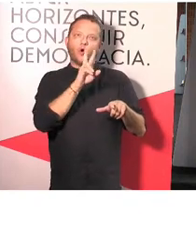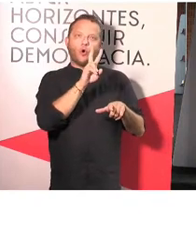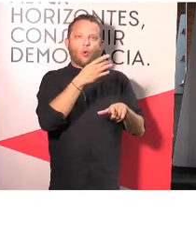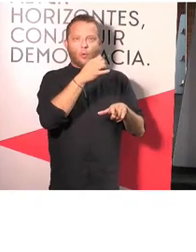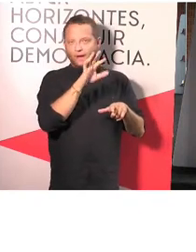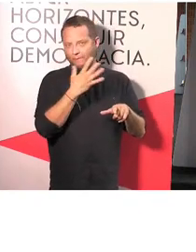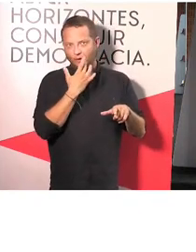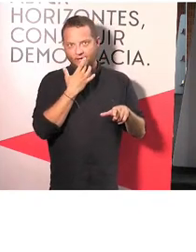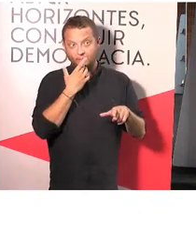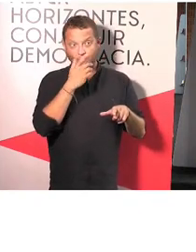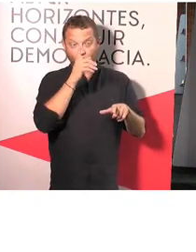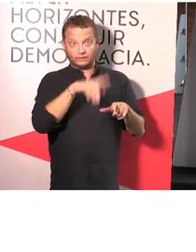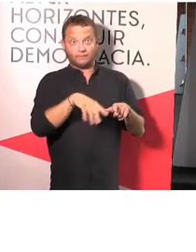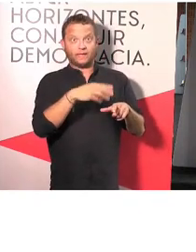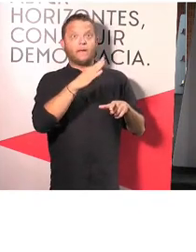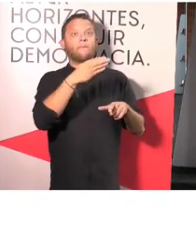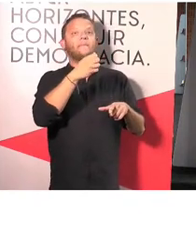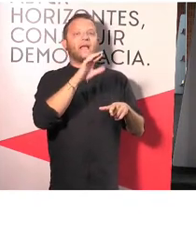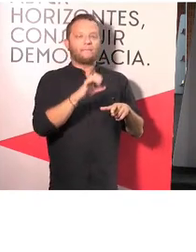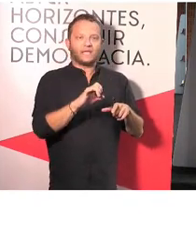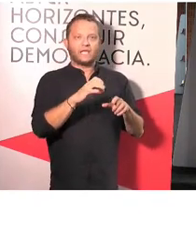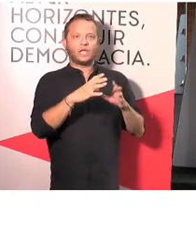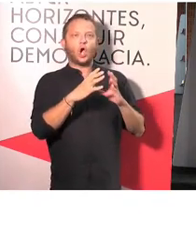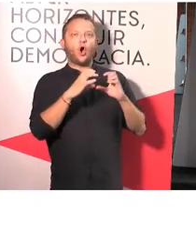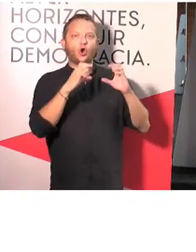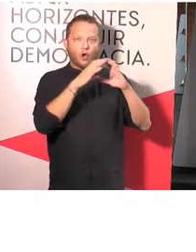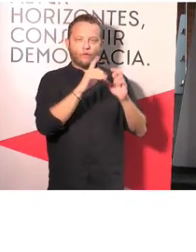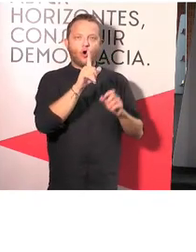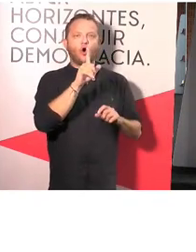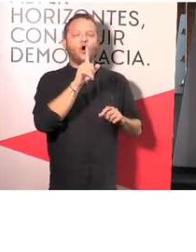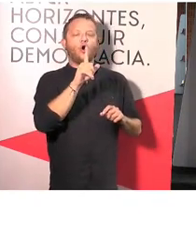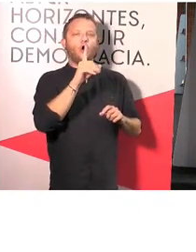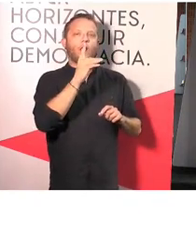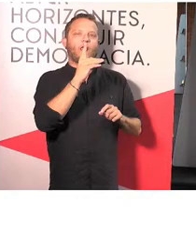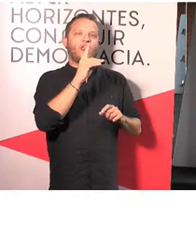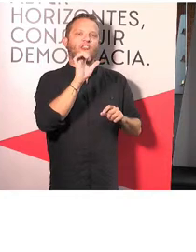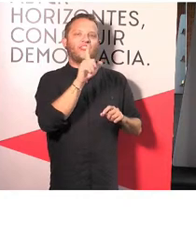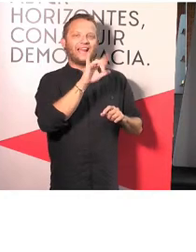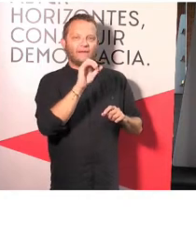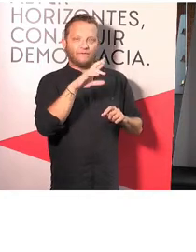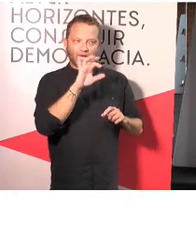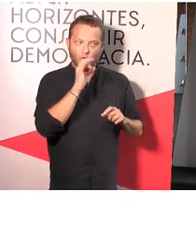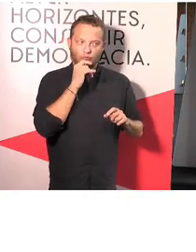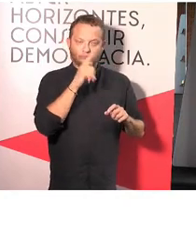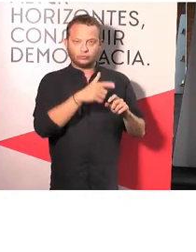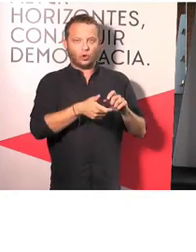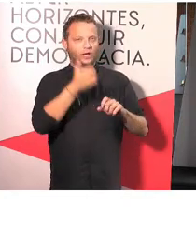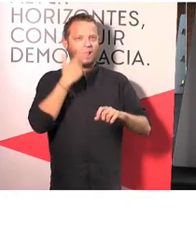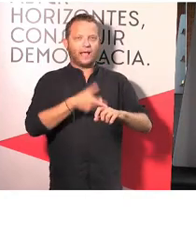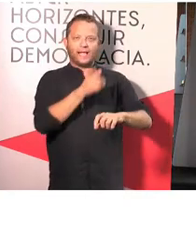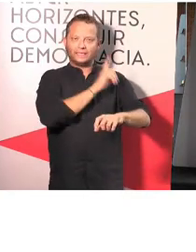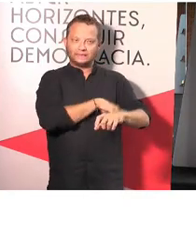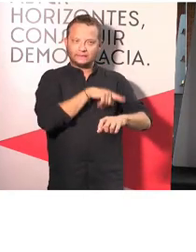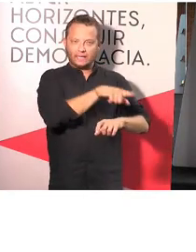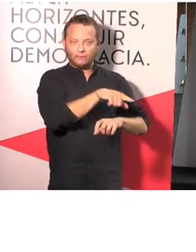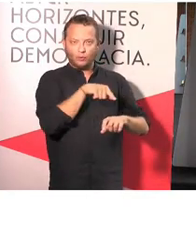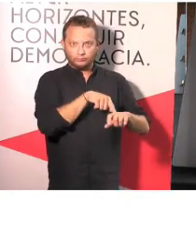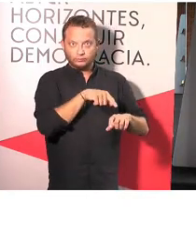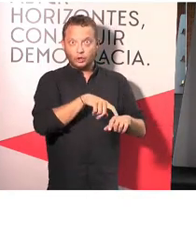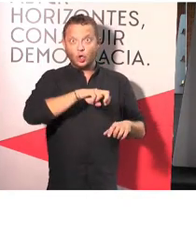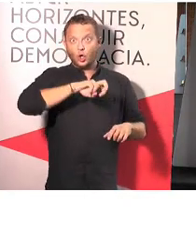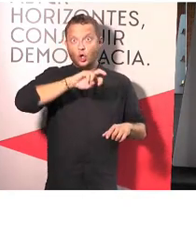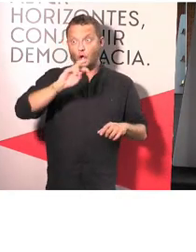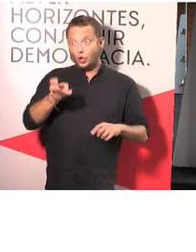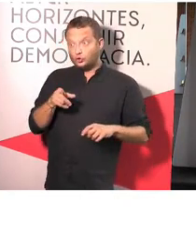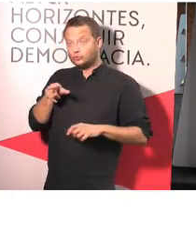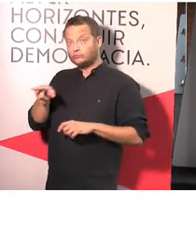¿no? Pero también de Airbnb, de Glovo, de Deliveroo, ¿no? Esto es el gran extremo de capitalismo extraccionista. Y